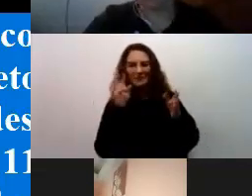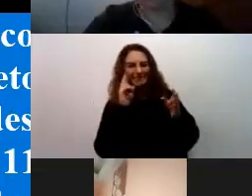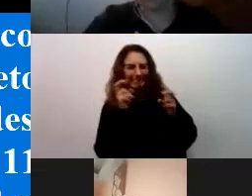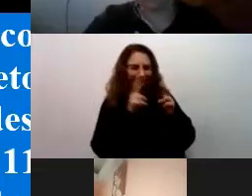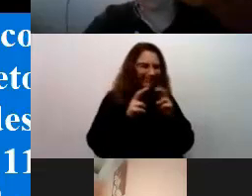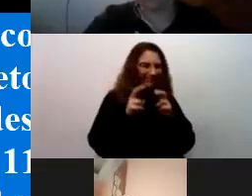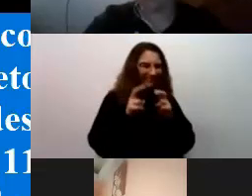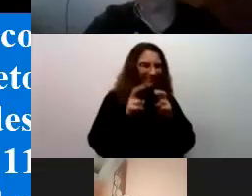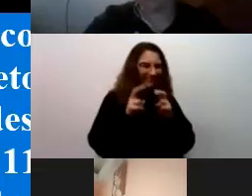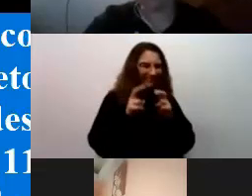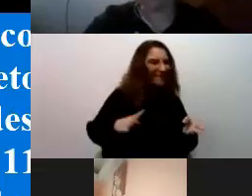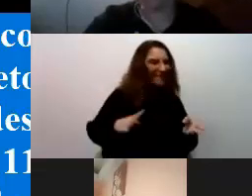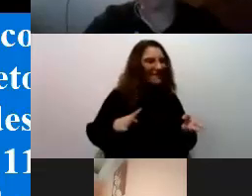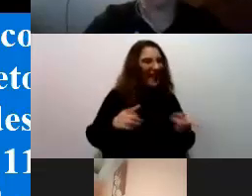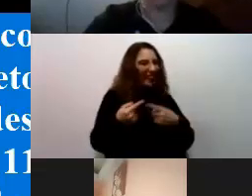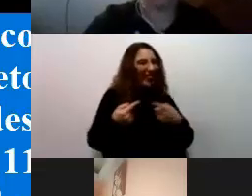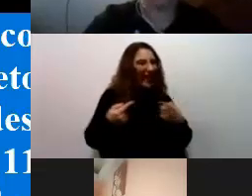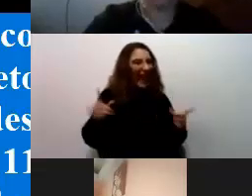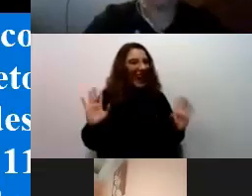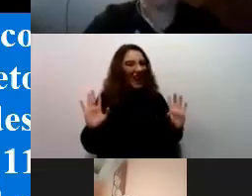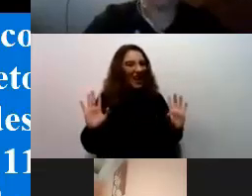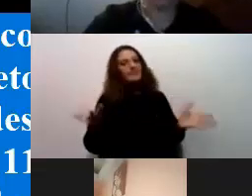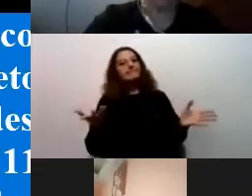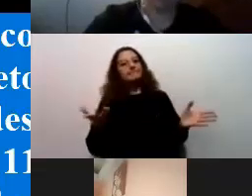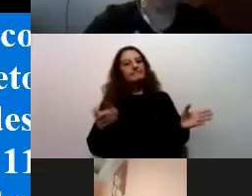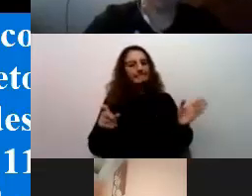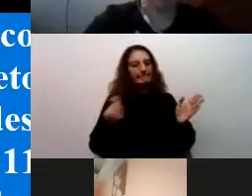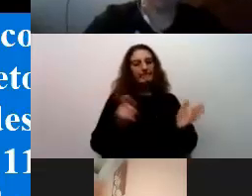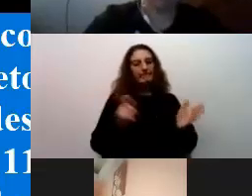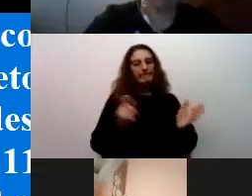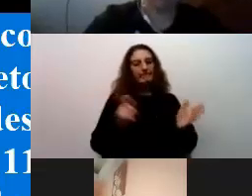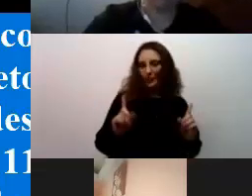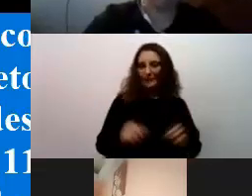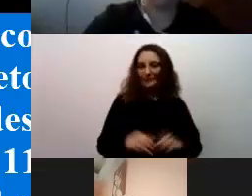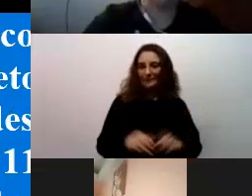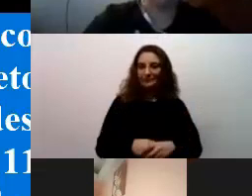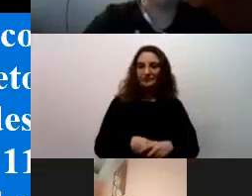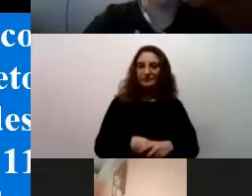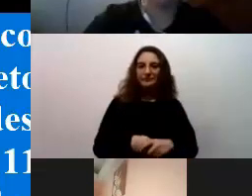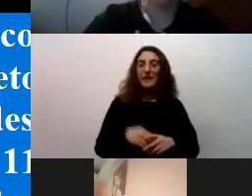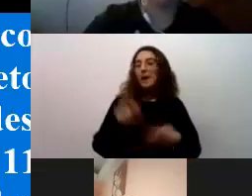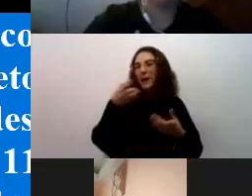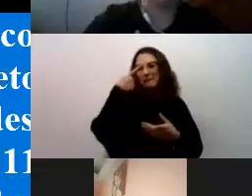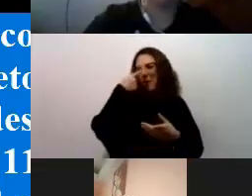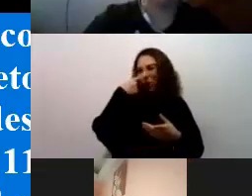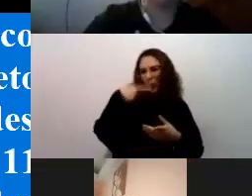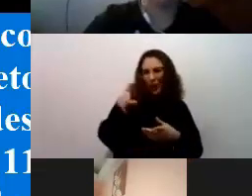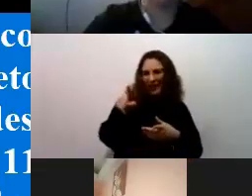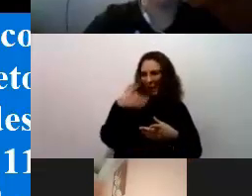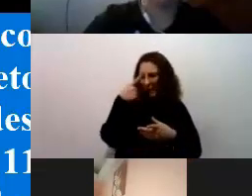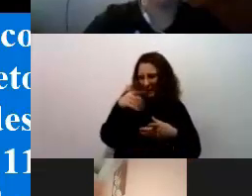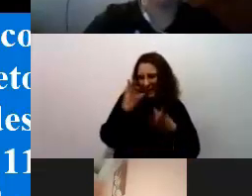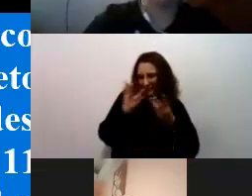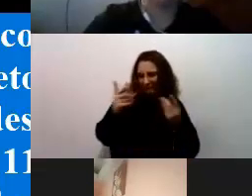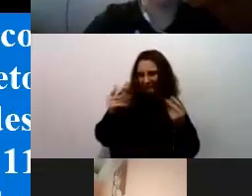actores una reglamentación total y absolutamente arbitraria. Para finalizar, se